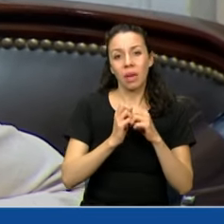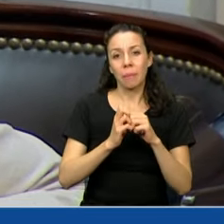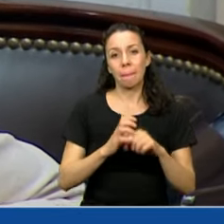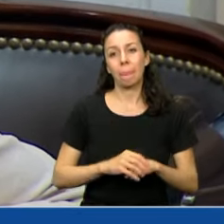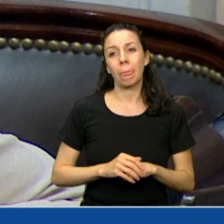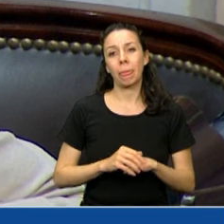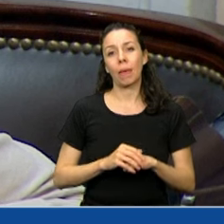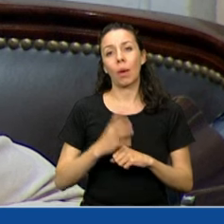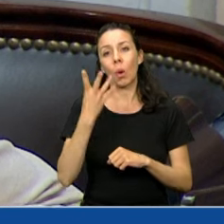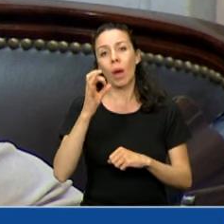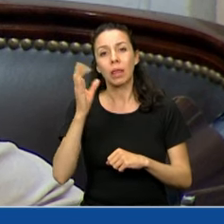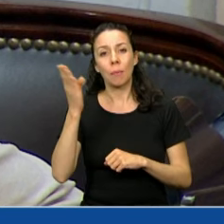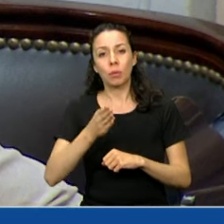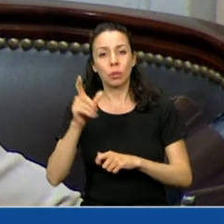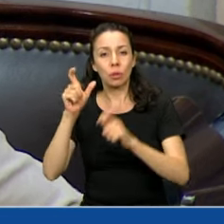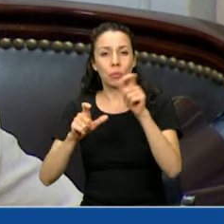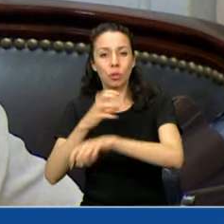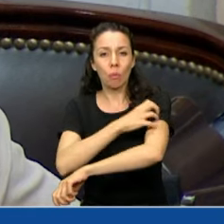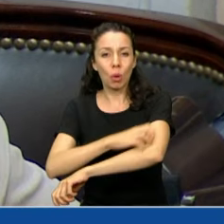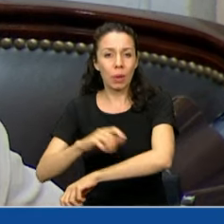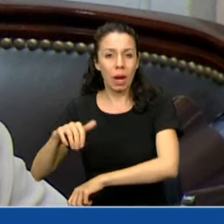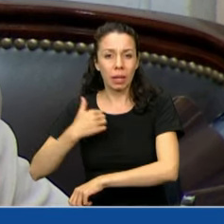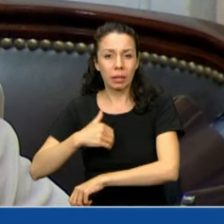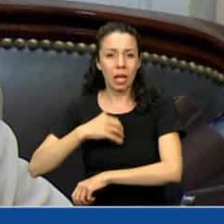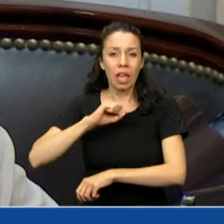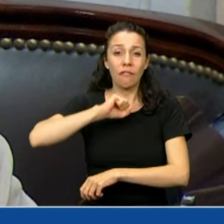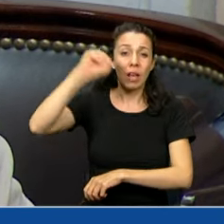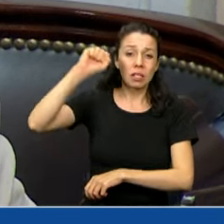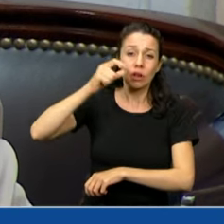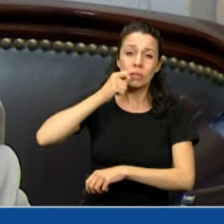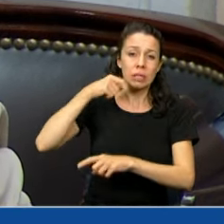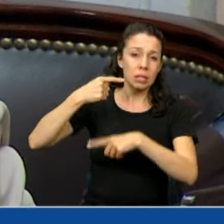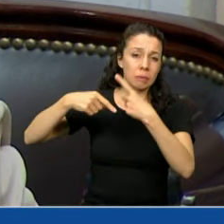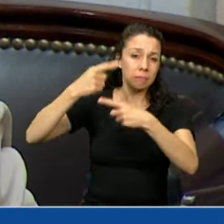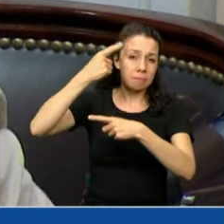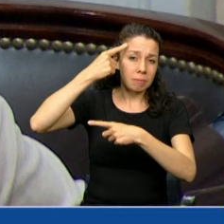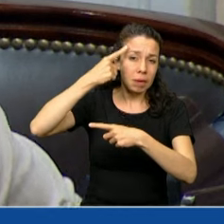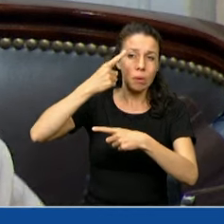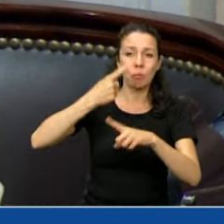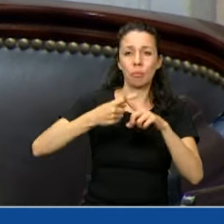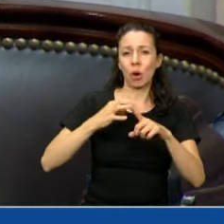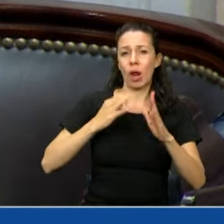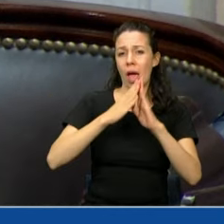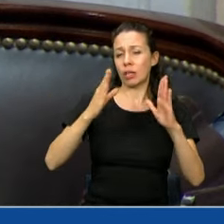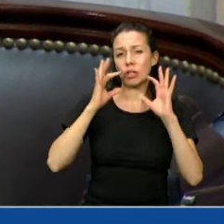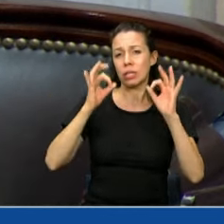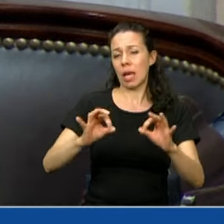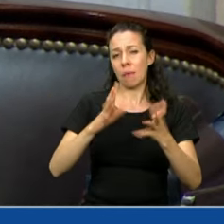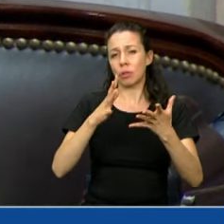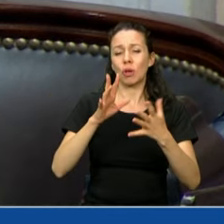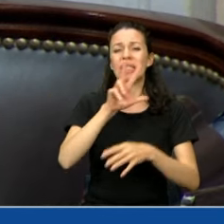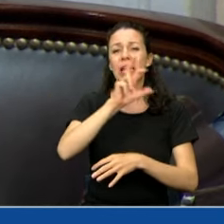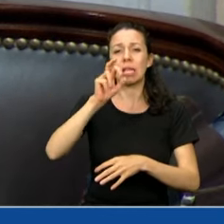40% de pobreza en Argentina una inflación que si la aceleramos y la analizamos llega a una aceleración del 300